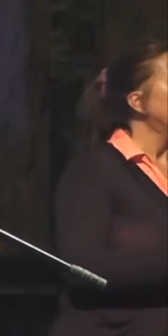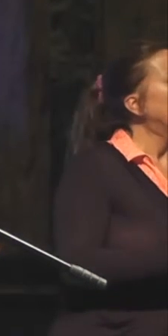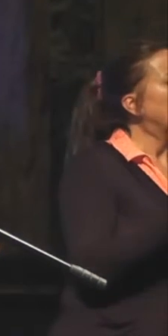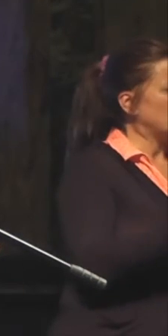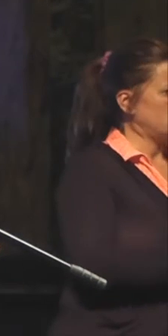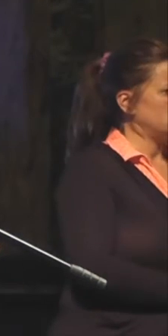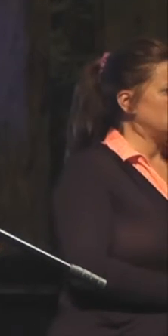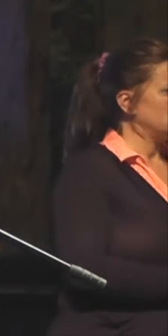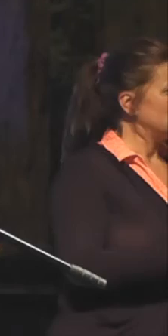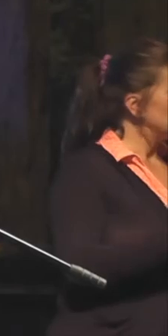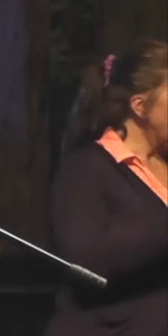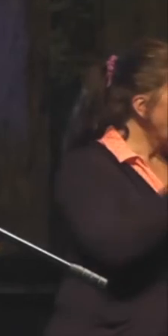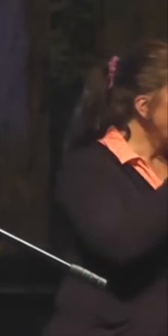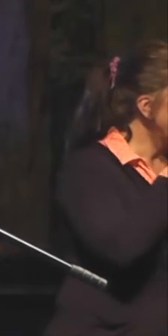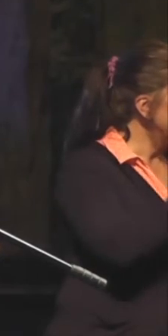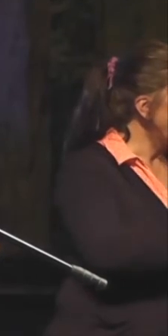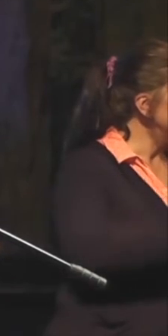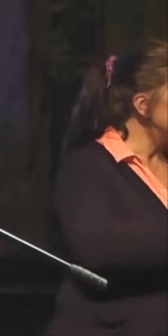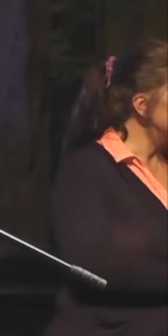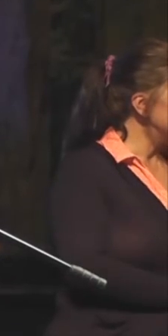yo nunca lo vi a wilson ferreira